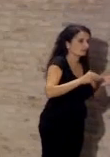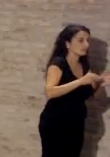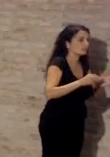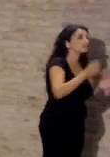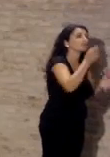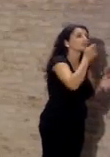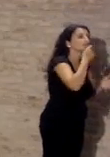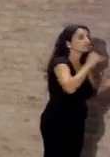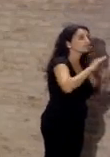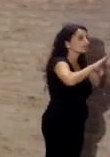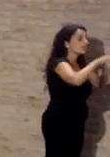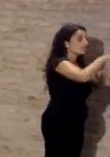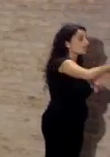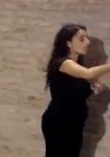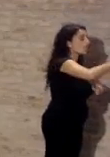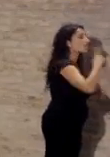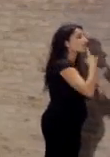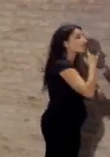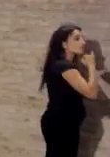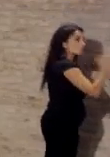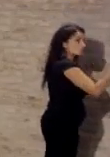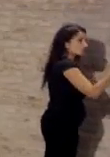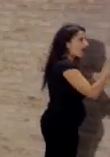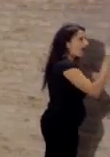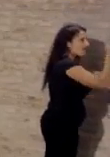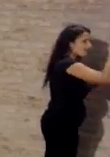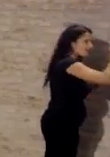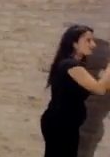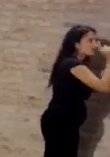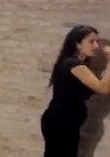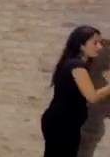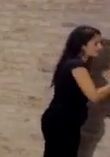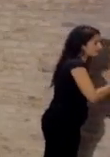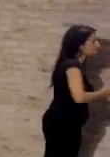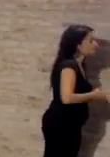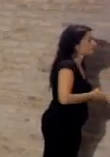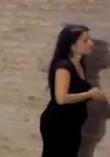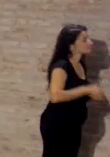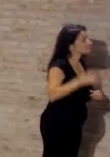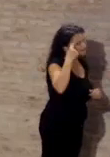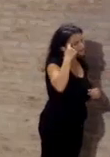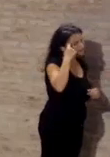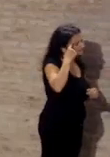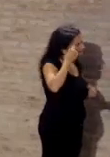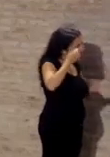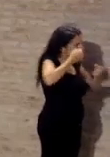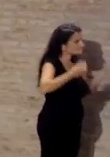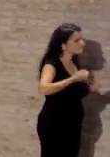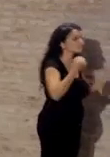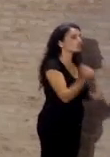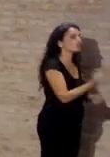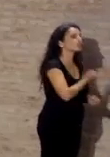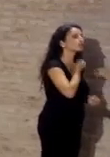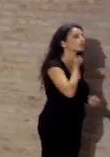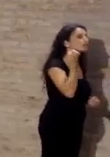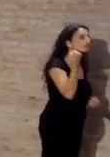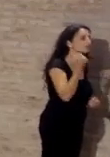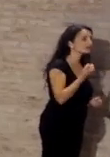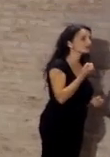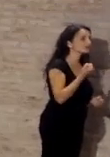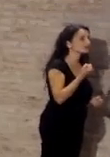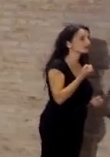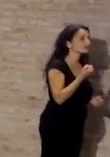los centros de denuncia también Creo que hay que apostar mucho creo no estoy segura de que hay que